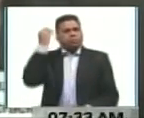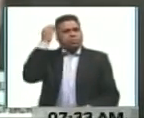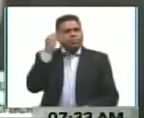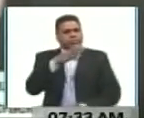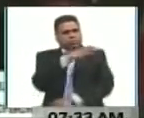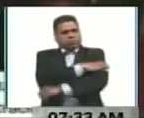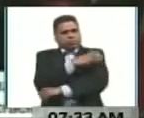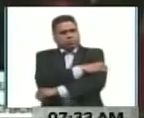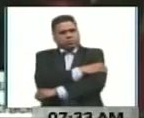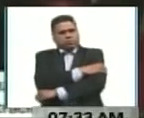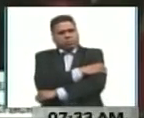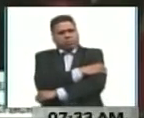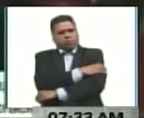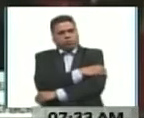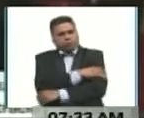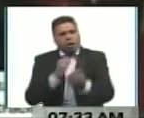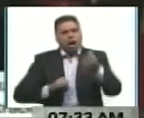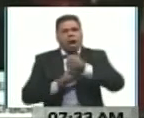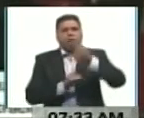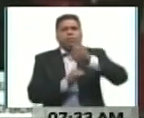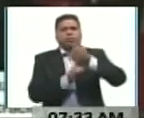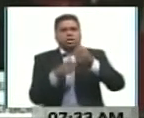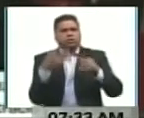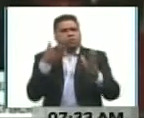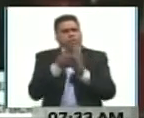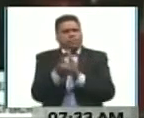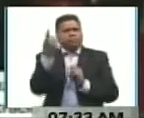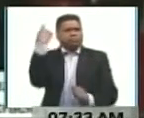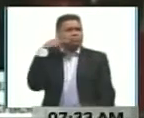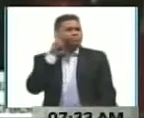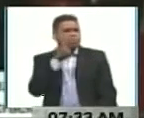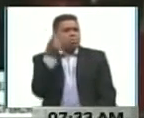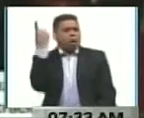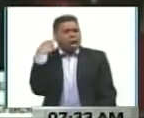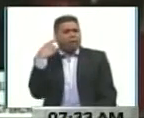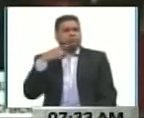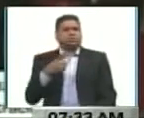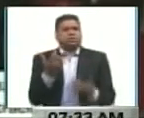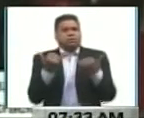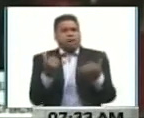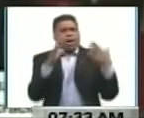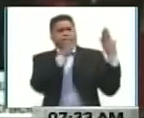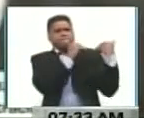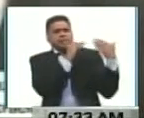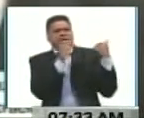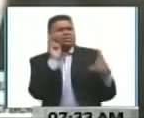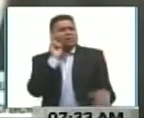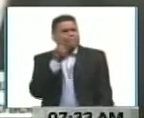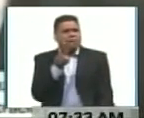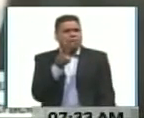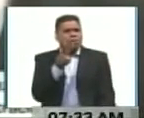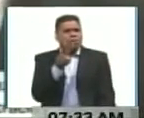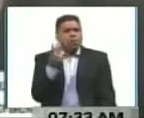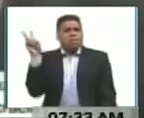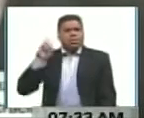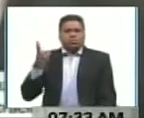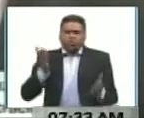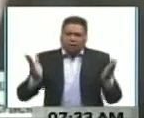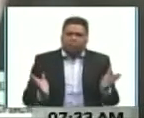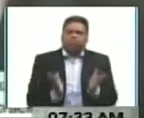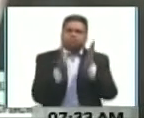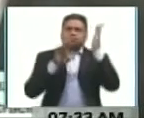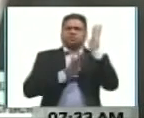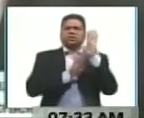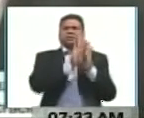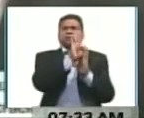menos restringidos de los que habíamos visto en el pasado, y nuestra esperanza es que Venezuela salga adelante.